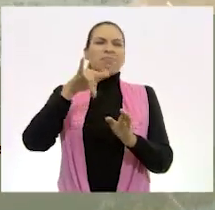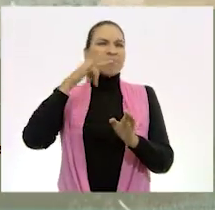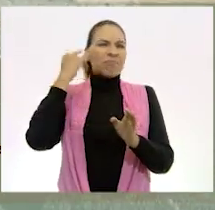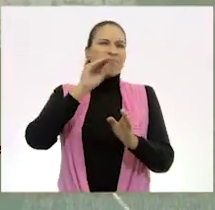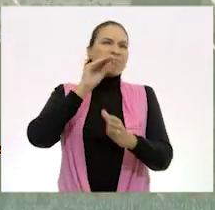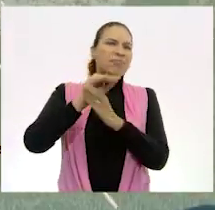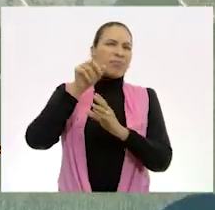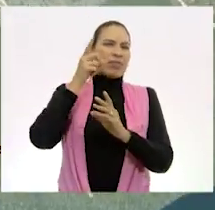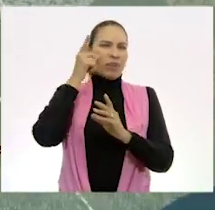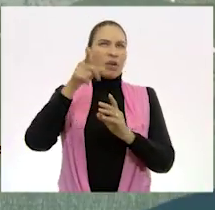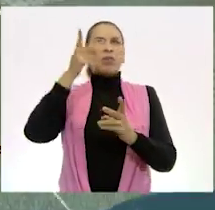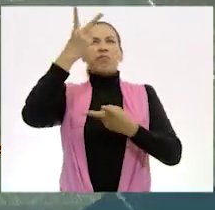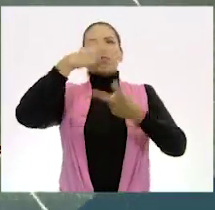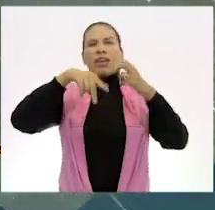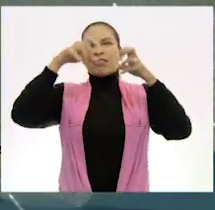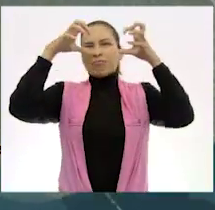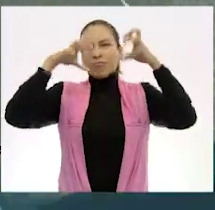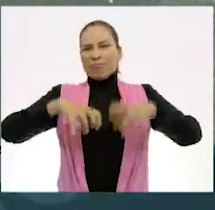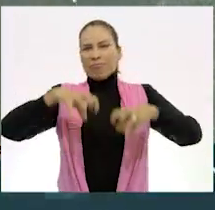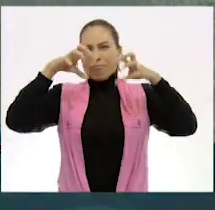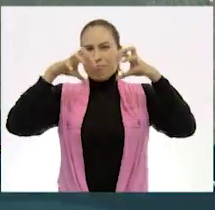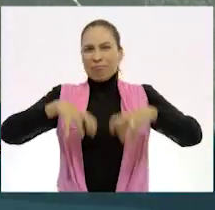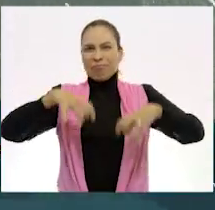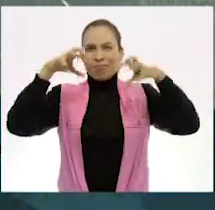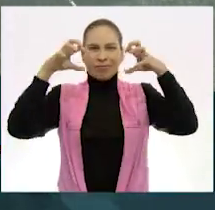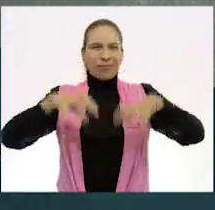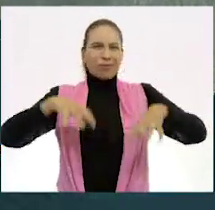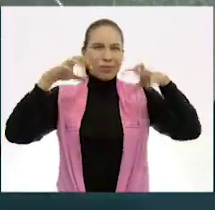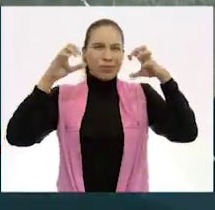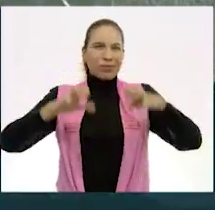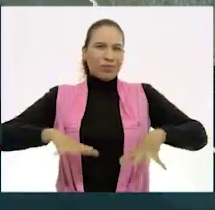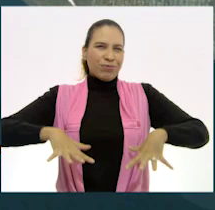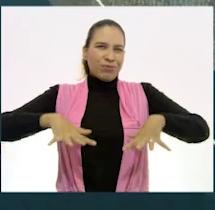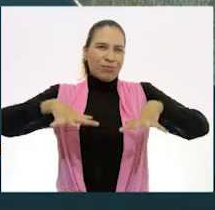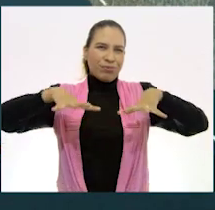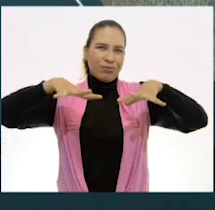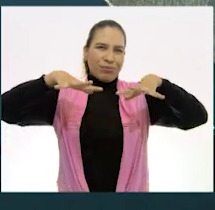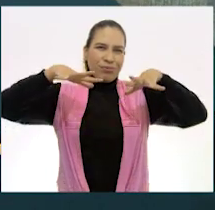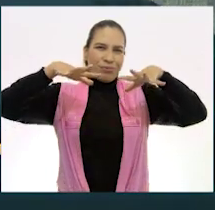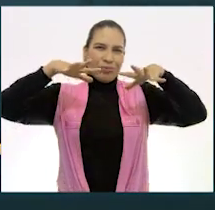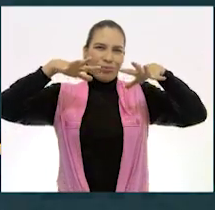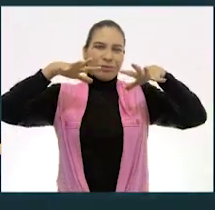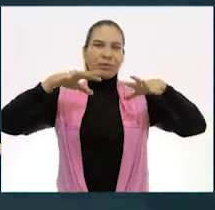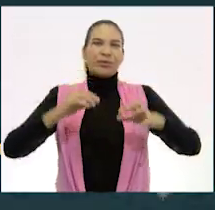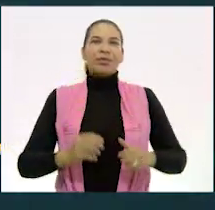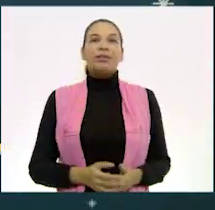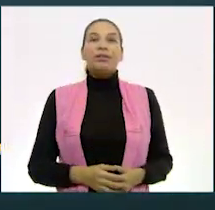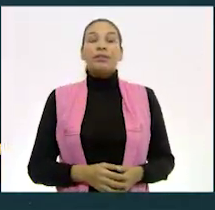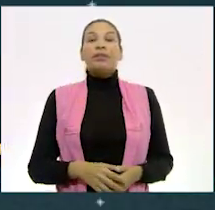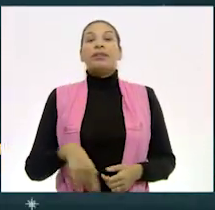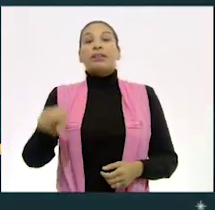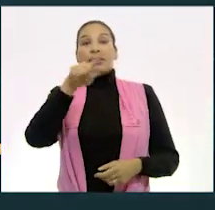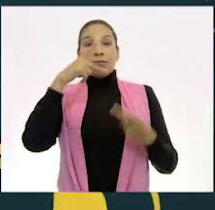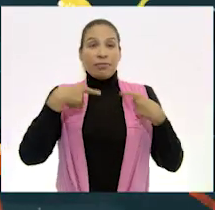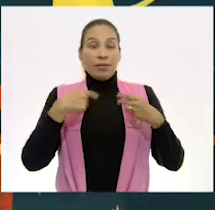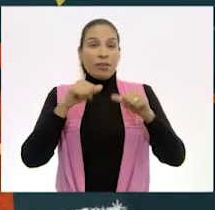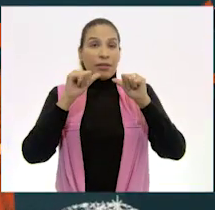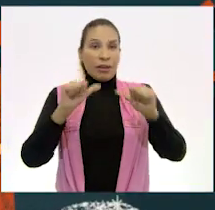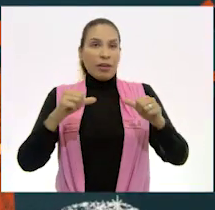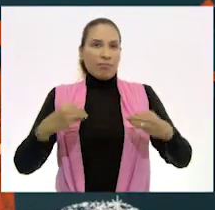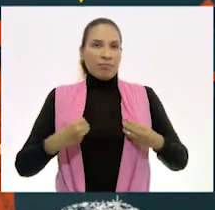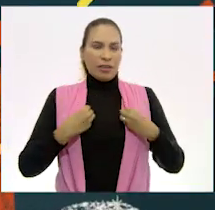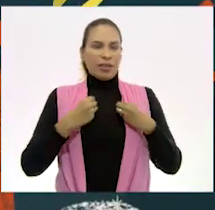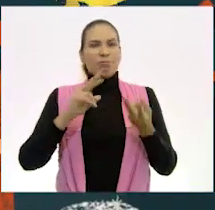anti chopetilel, halel, macho por mi lamel, quinil, abuelel, haal, tabo que lío y su kiti